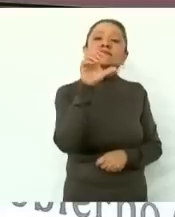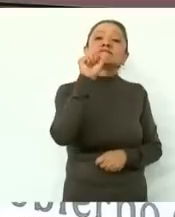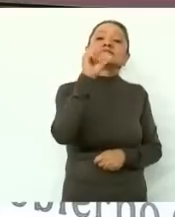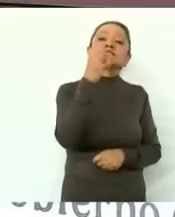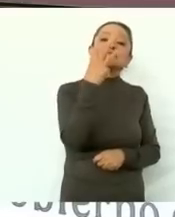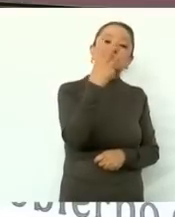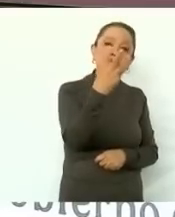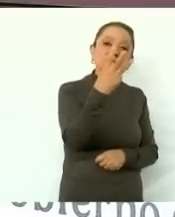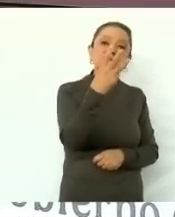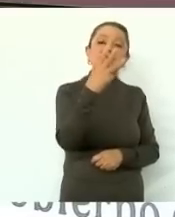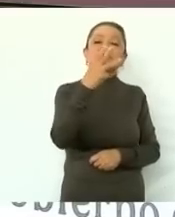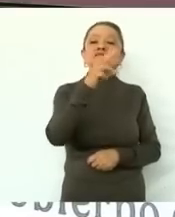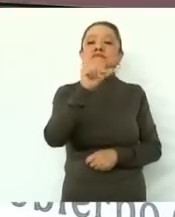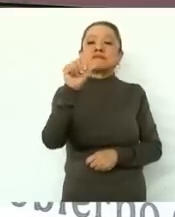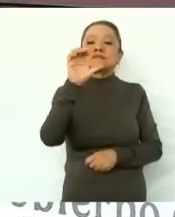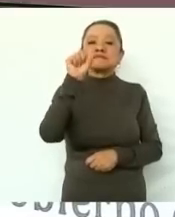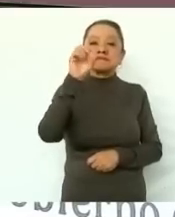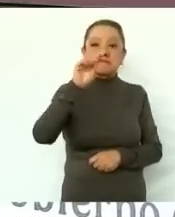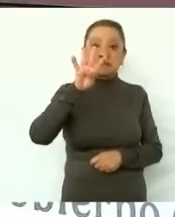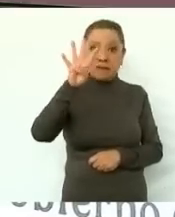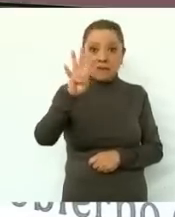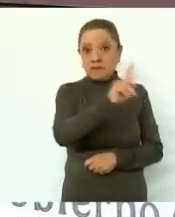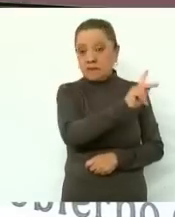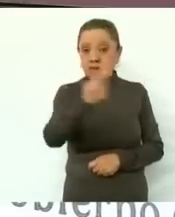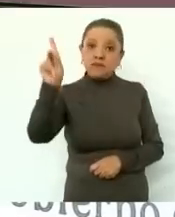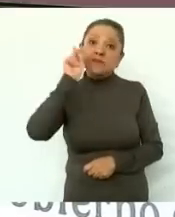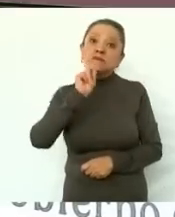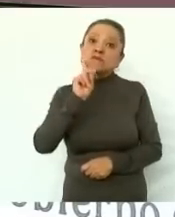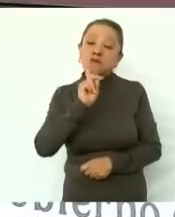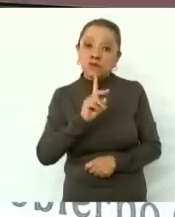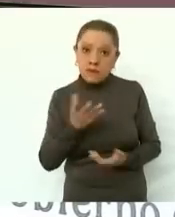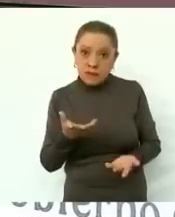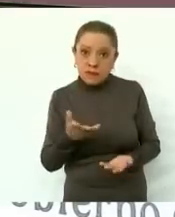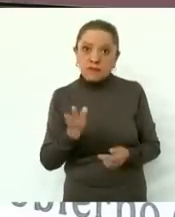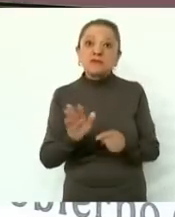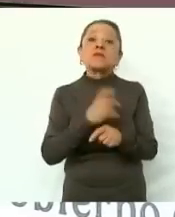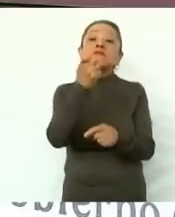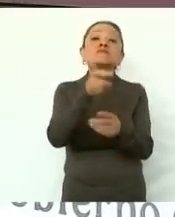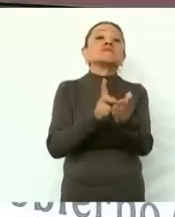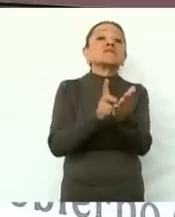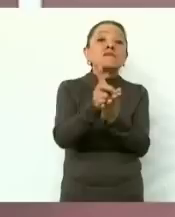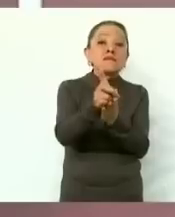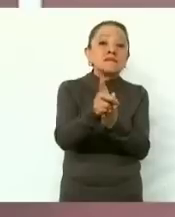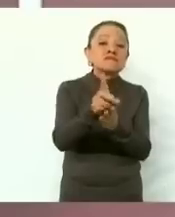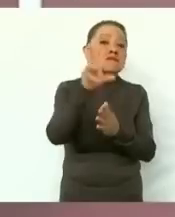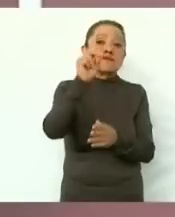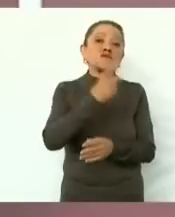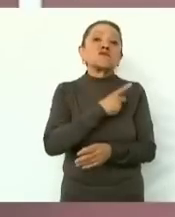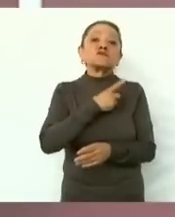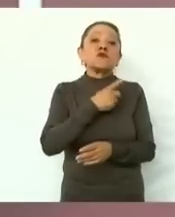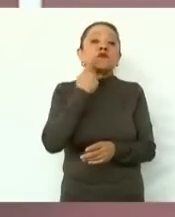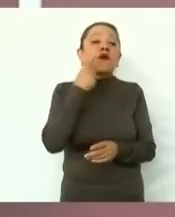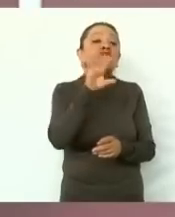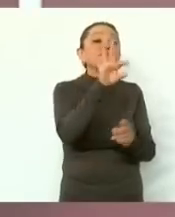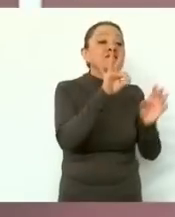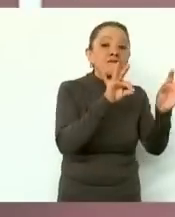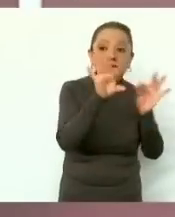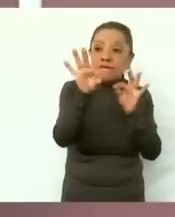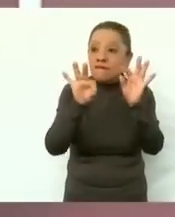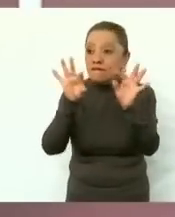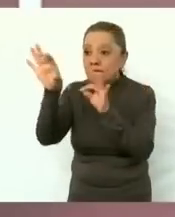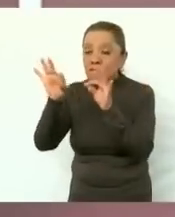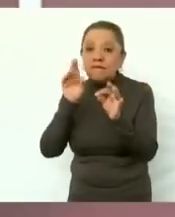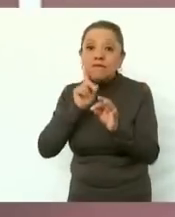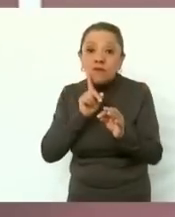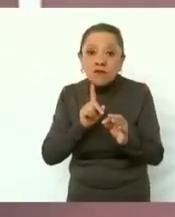63 y 64 años a todas las mujeres, porque es un derecho. No es solamente algunas, no es como antes